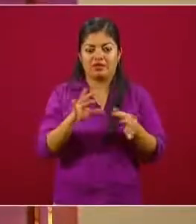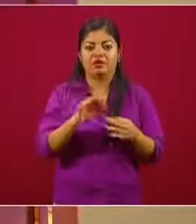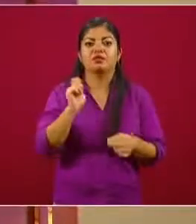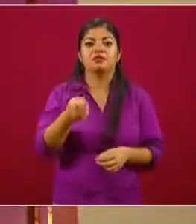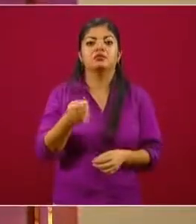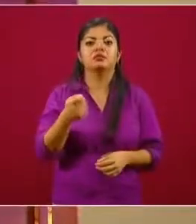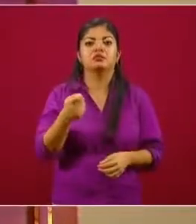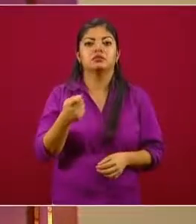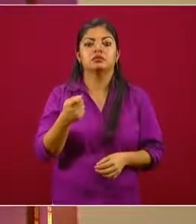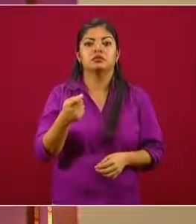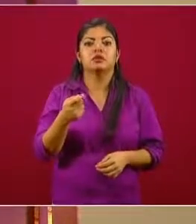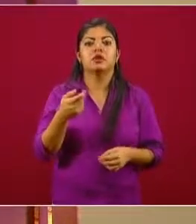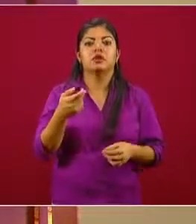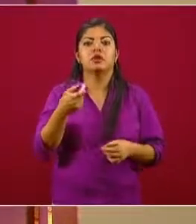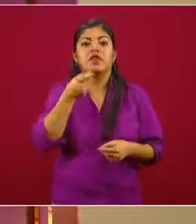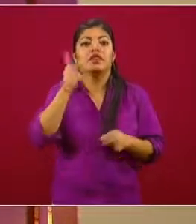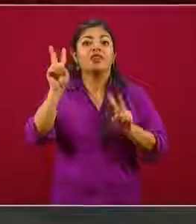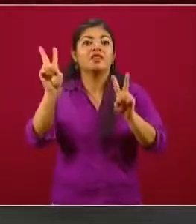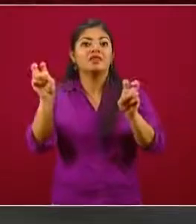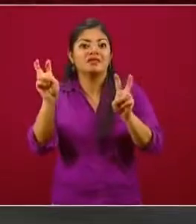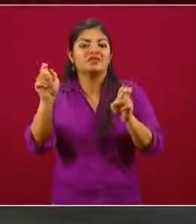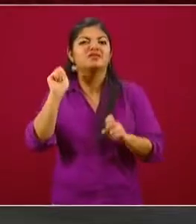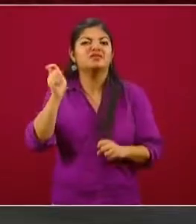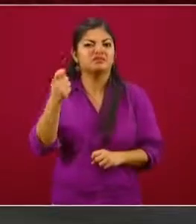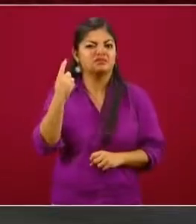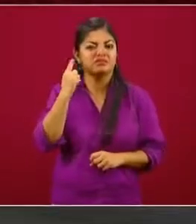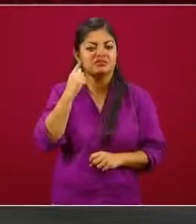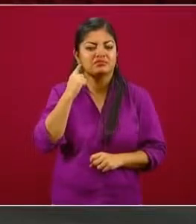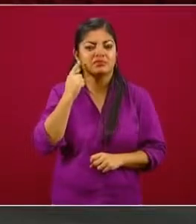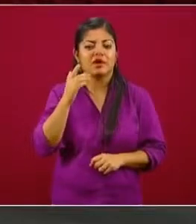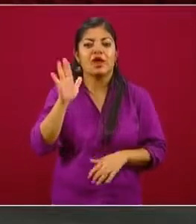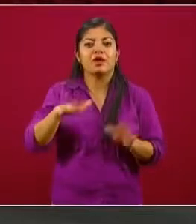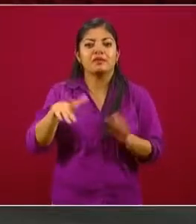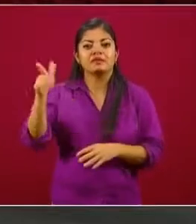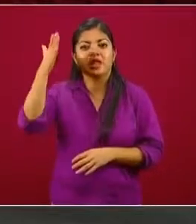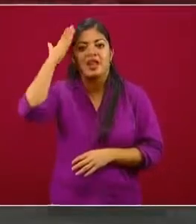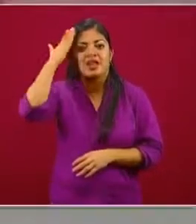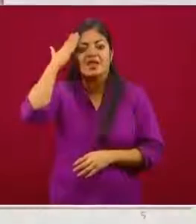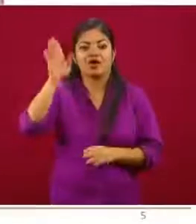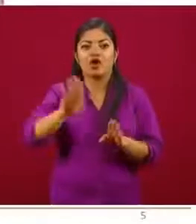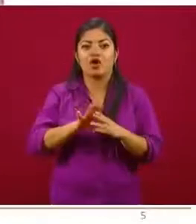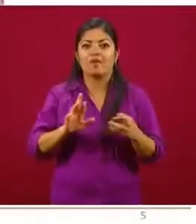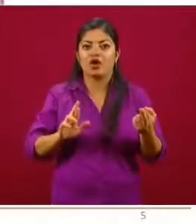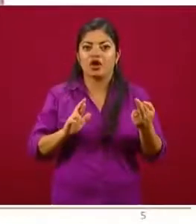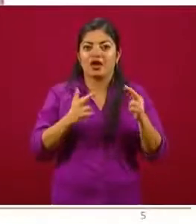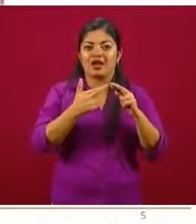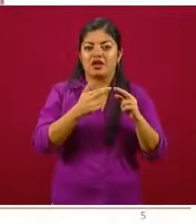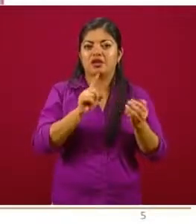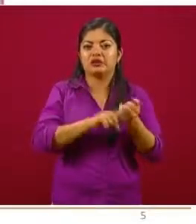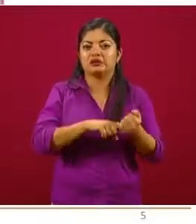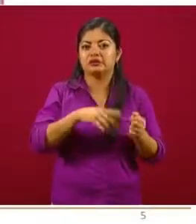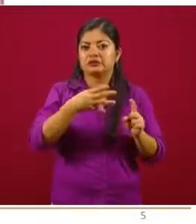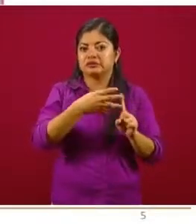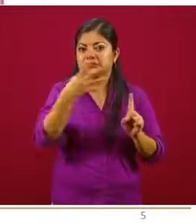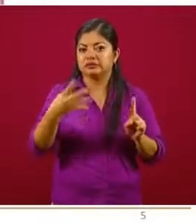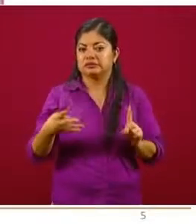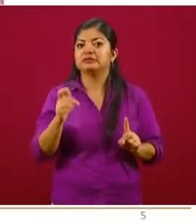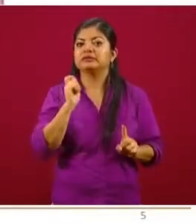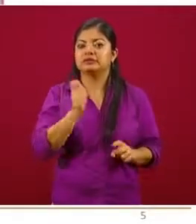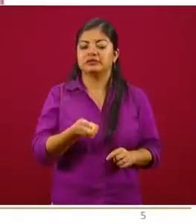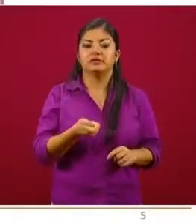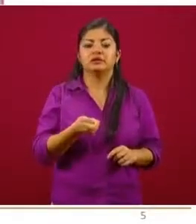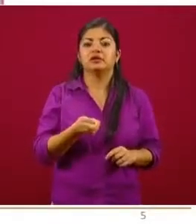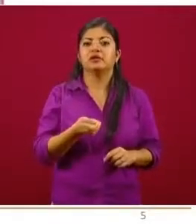dichos discriminatorios que algunos líderes religiosos han atribuido a la comunidad de la diversidad sexual como